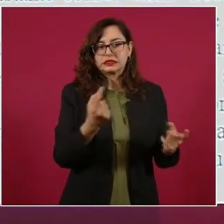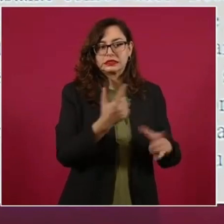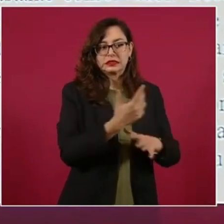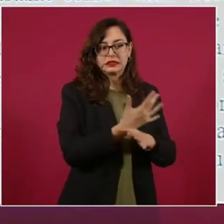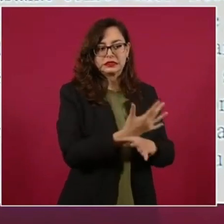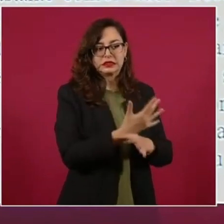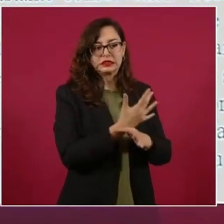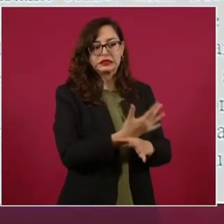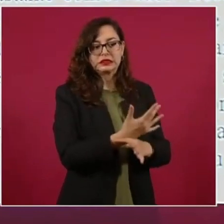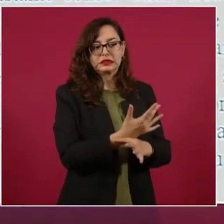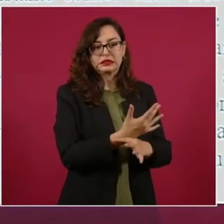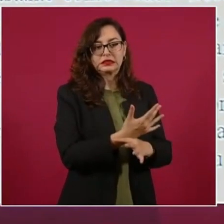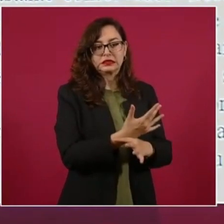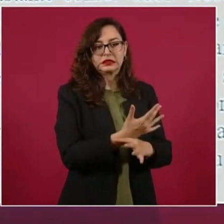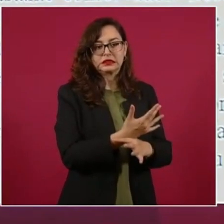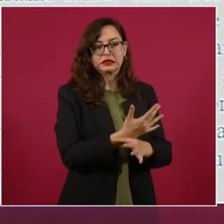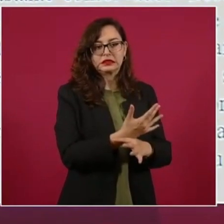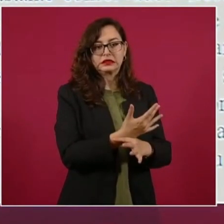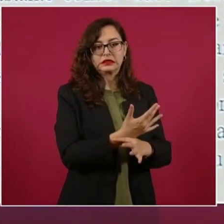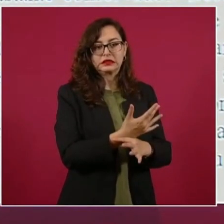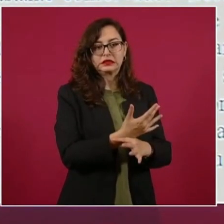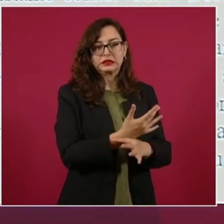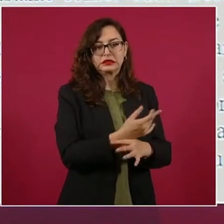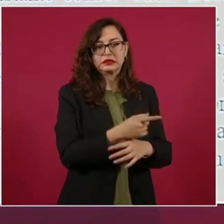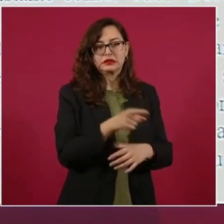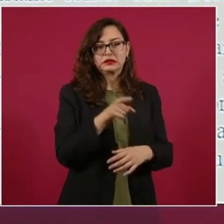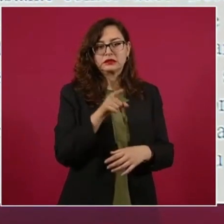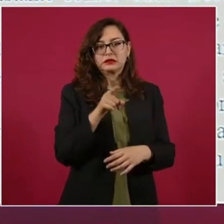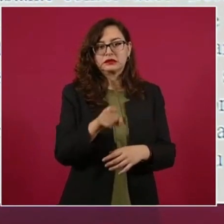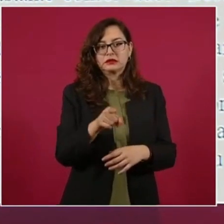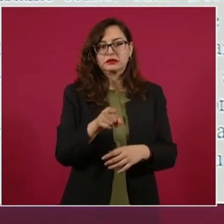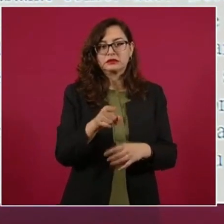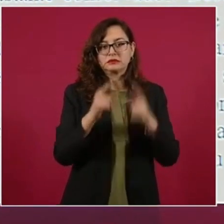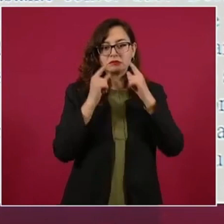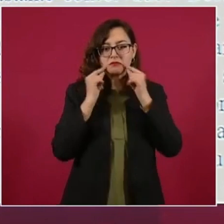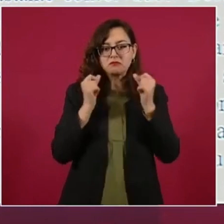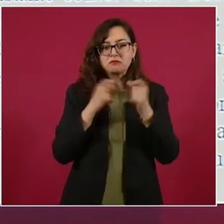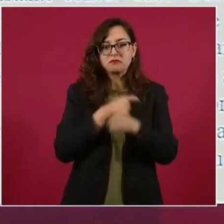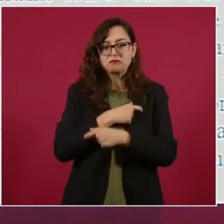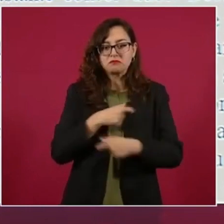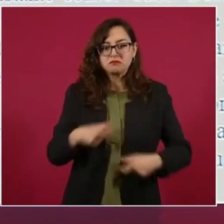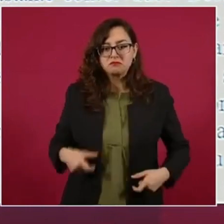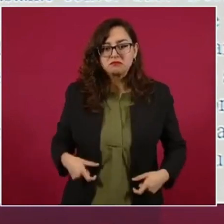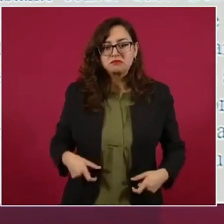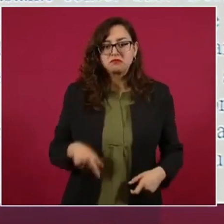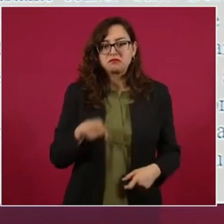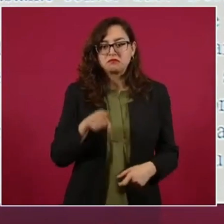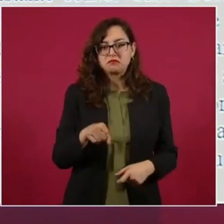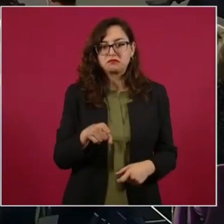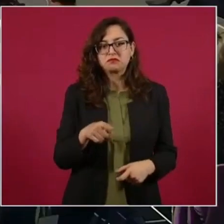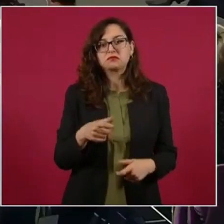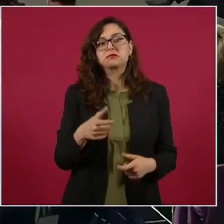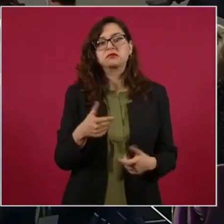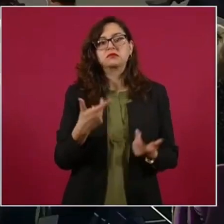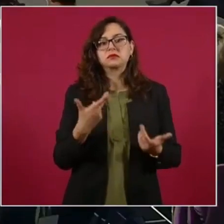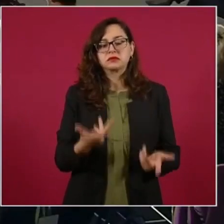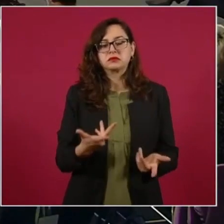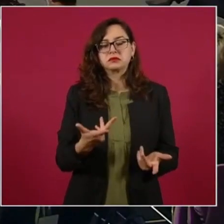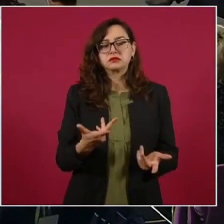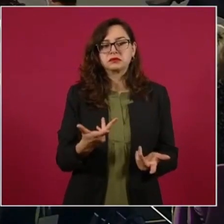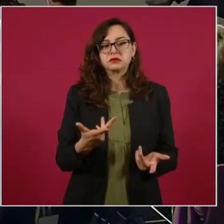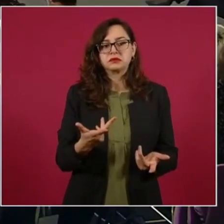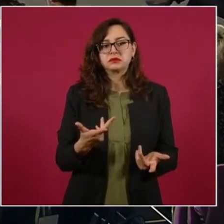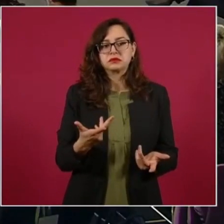que 7 leguas no era caballo sino yegua, porque